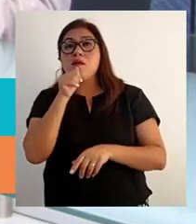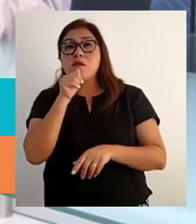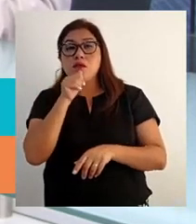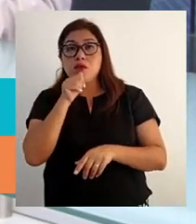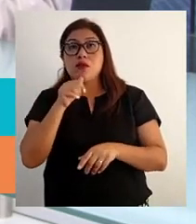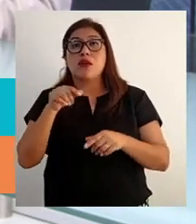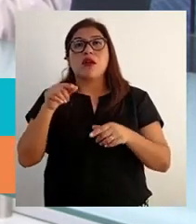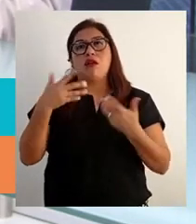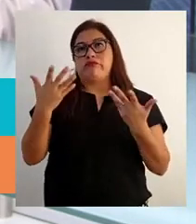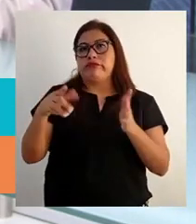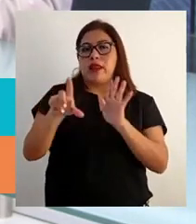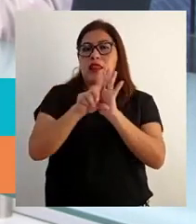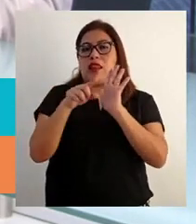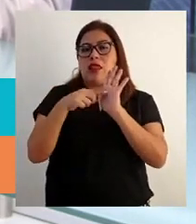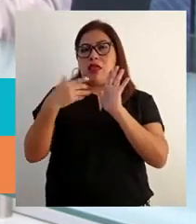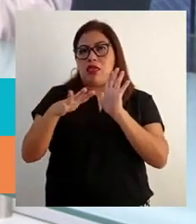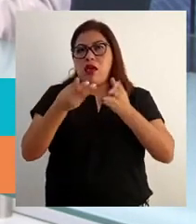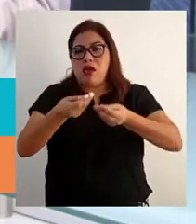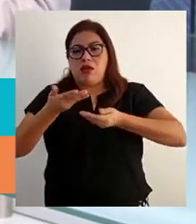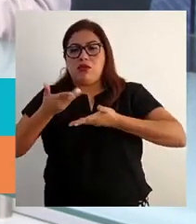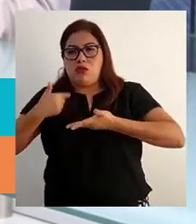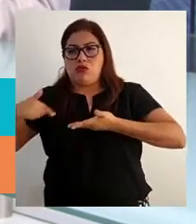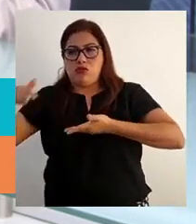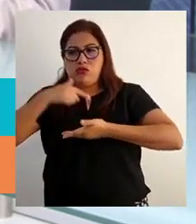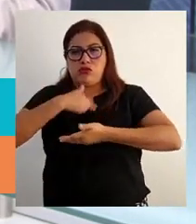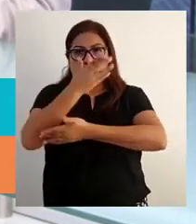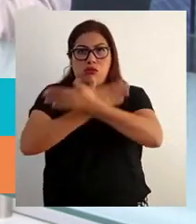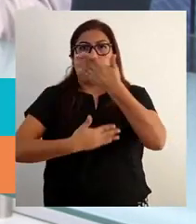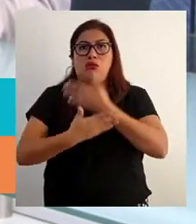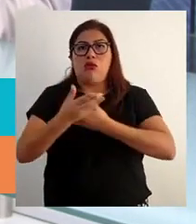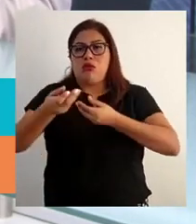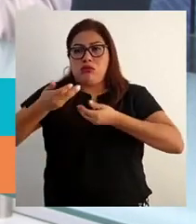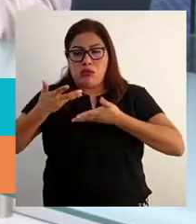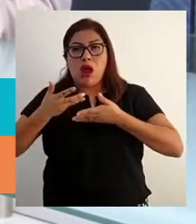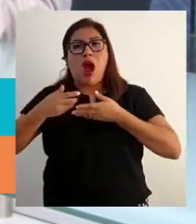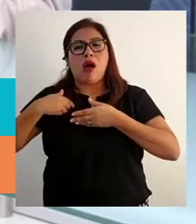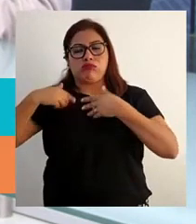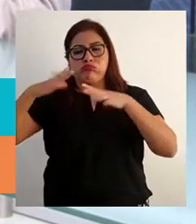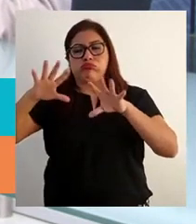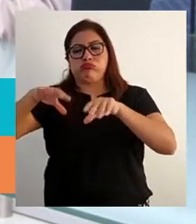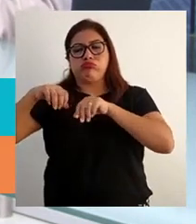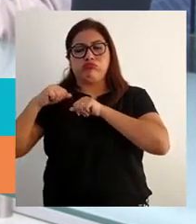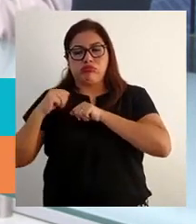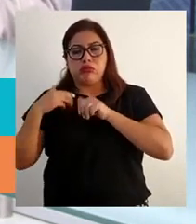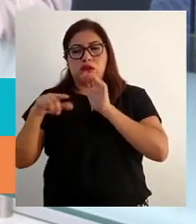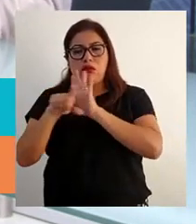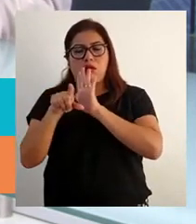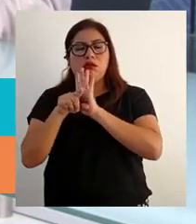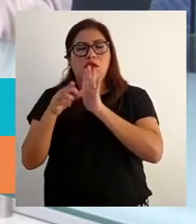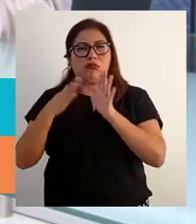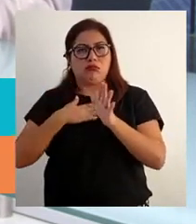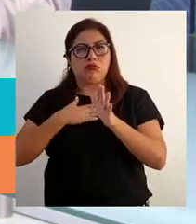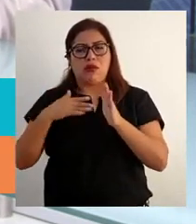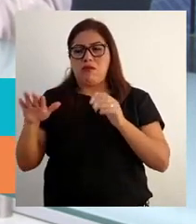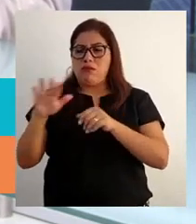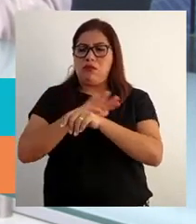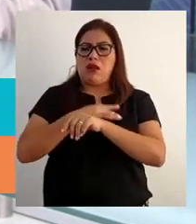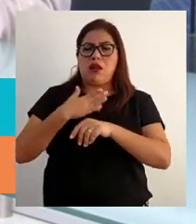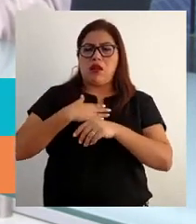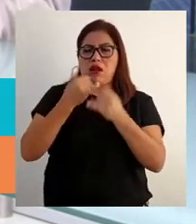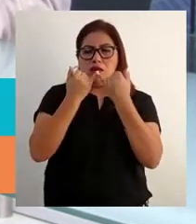a nosotros, las personas con discapacidad, la plena capacidad jurídica. Esto está en el artículo 12 de la